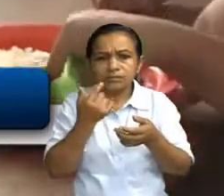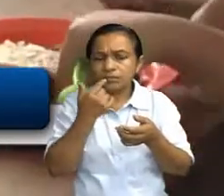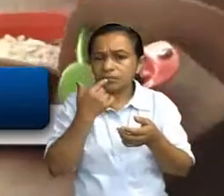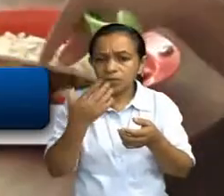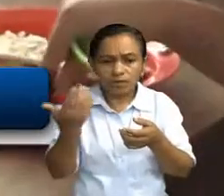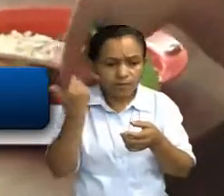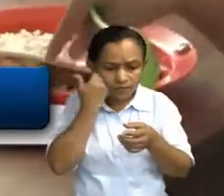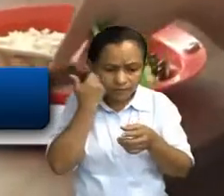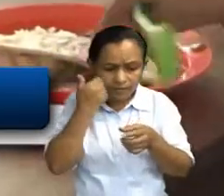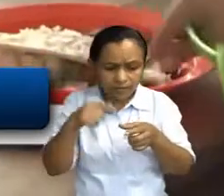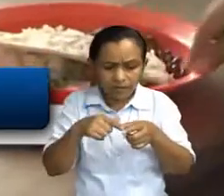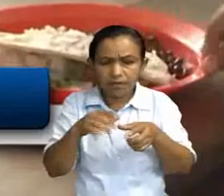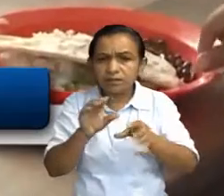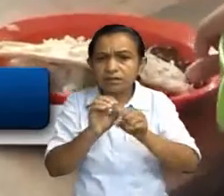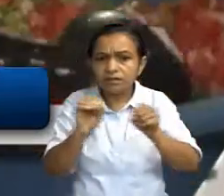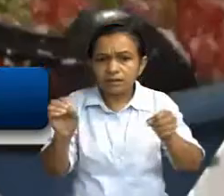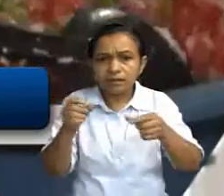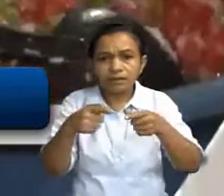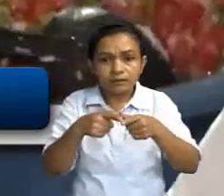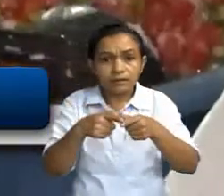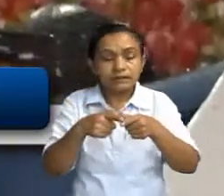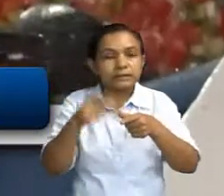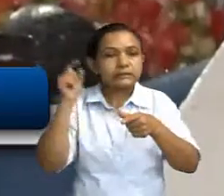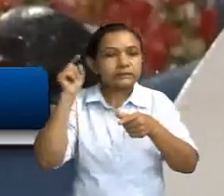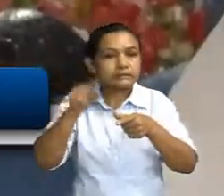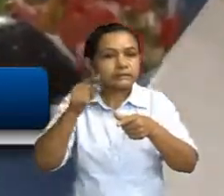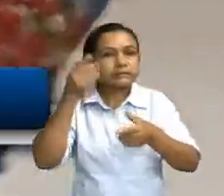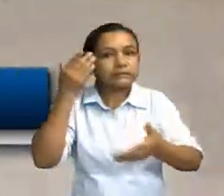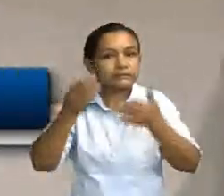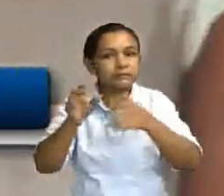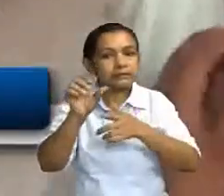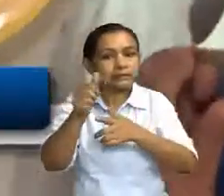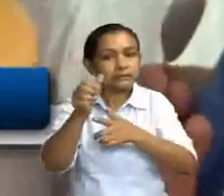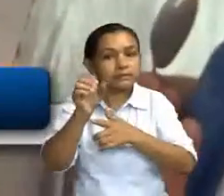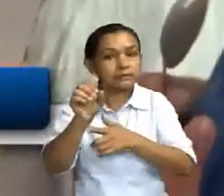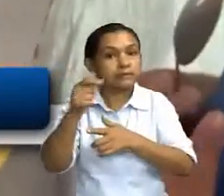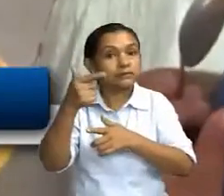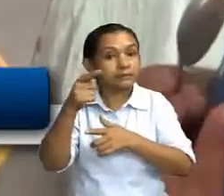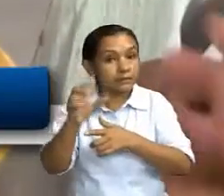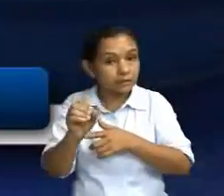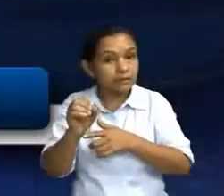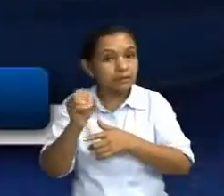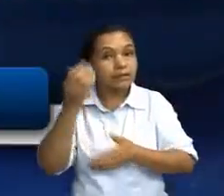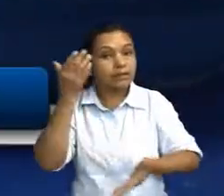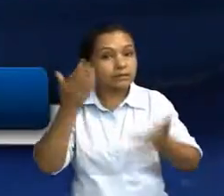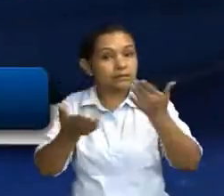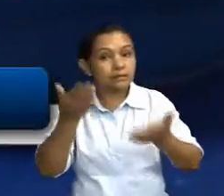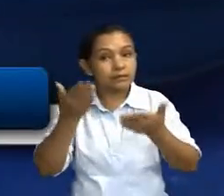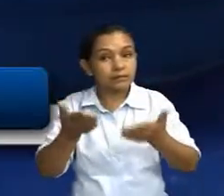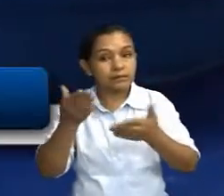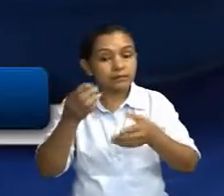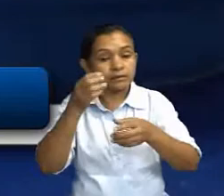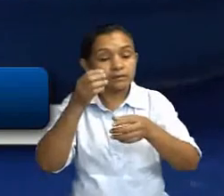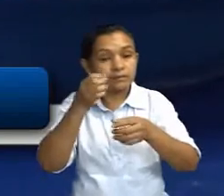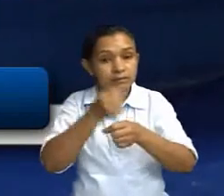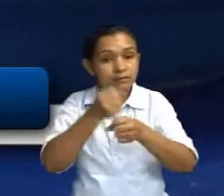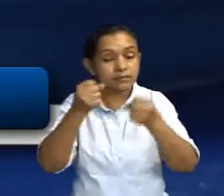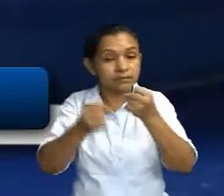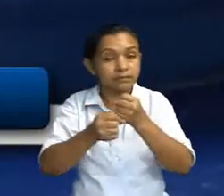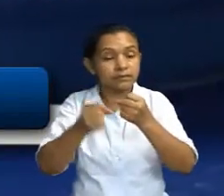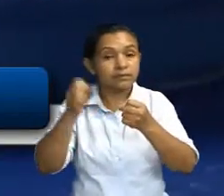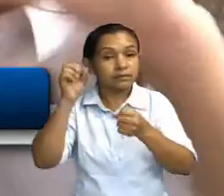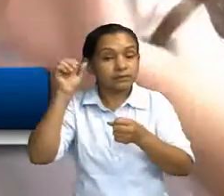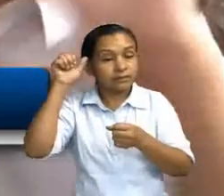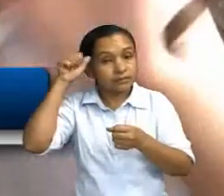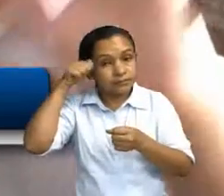de la enfermedad, que esa es la que corresponde al 60 al 70% de las causas de consultas ginecológicas en el área pediátrica